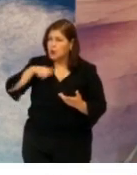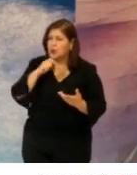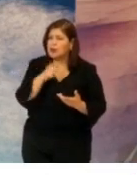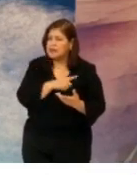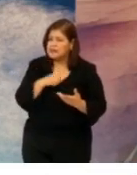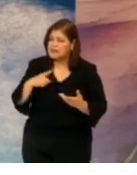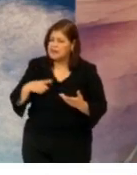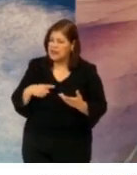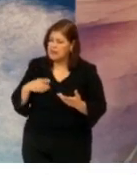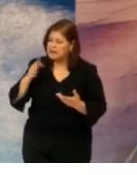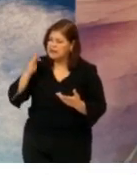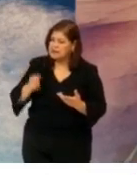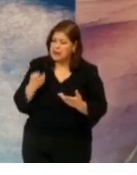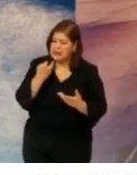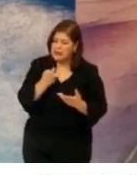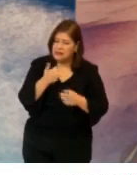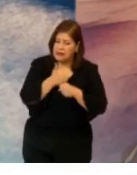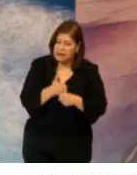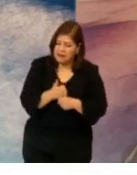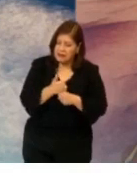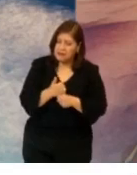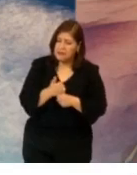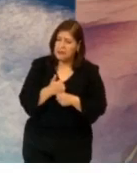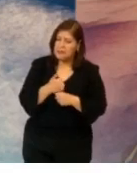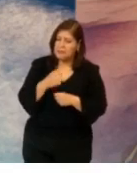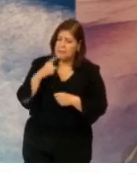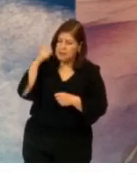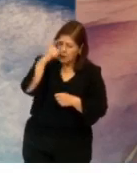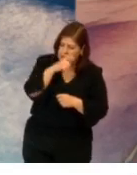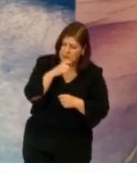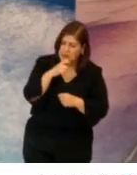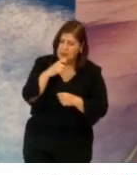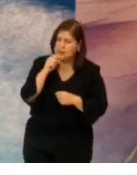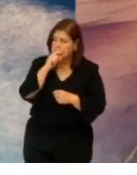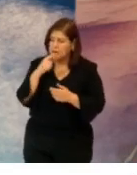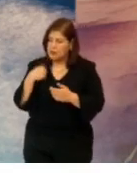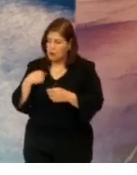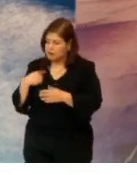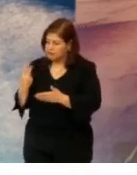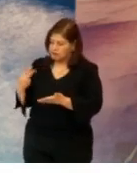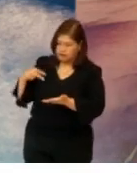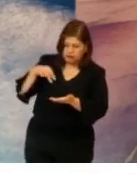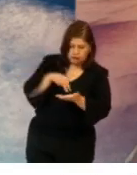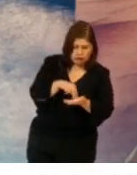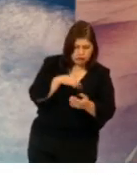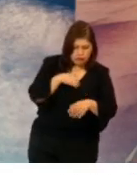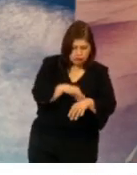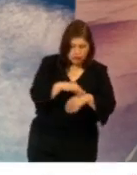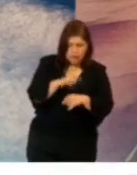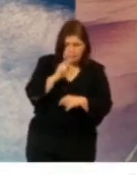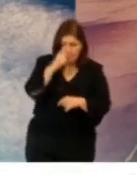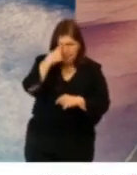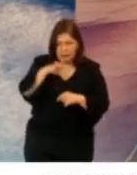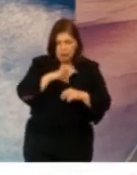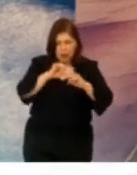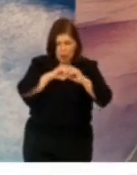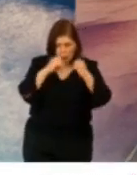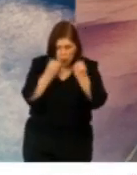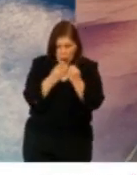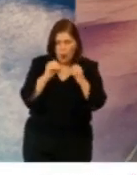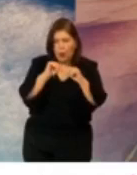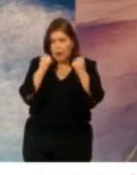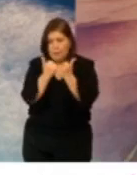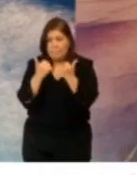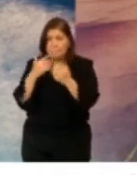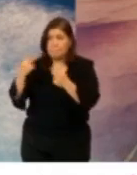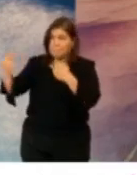aceptar esa vulnerabilidad y ponernos a nosotros mismos en ese punto para que, no sé, una organización más grandota se